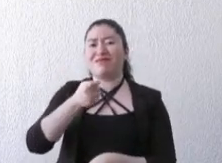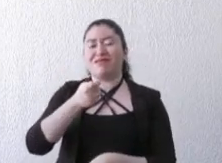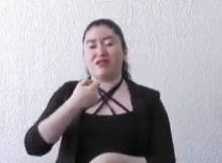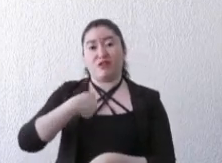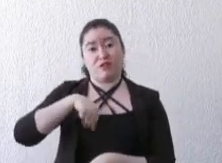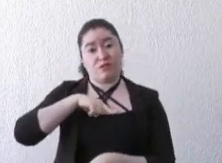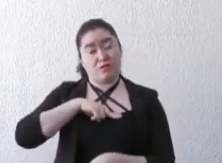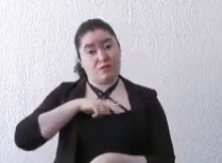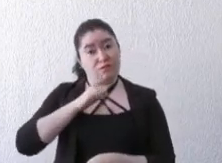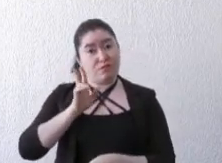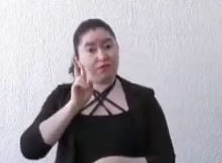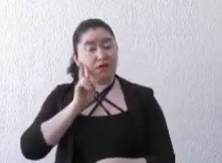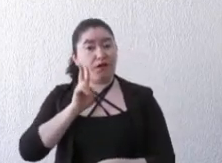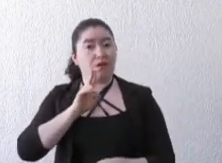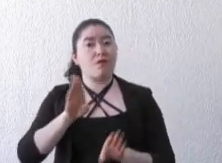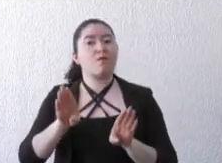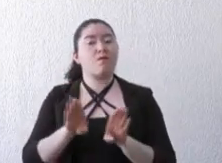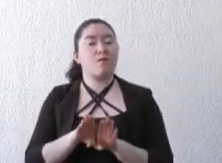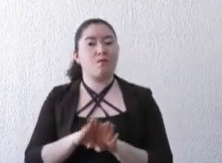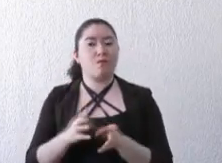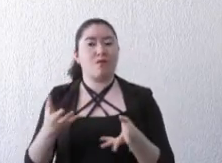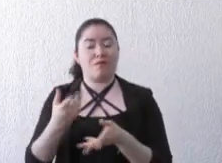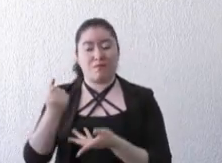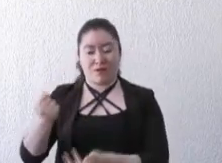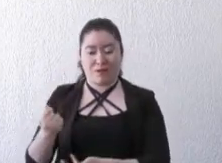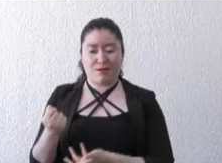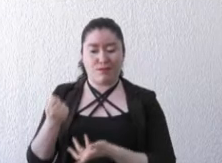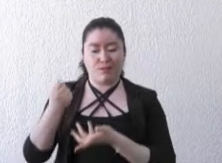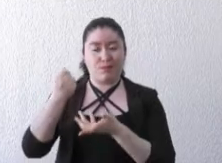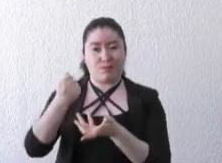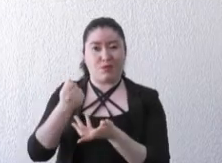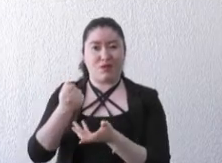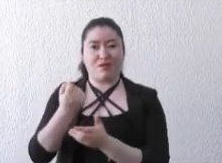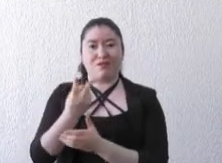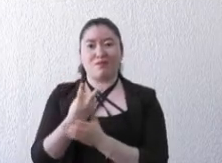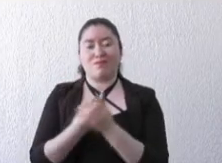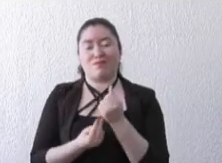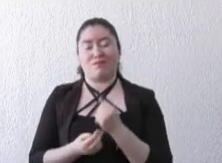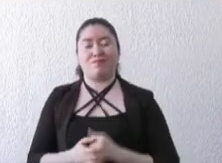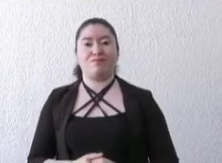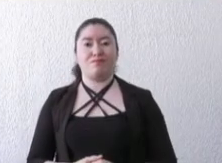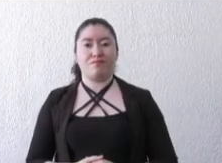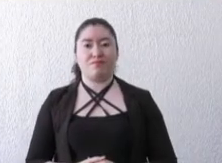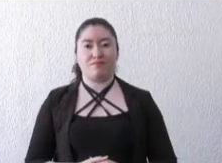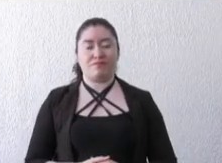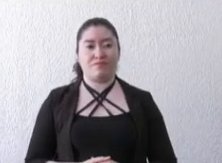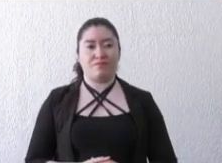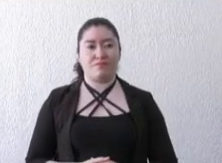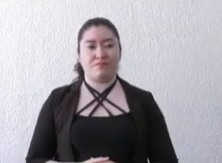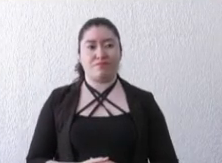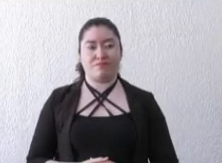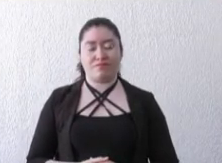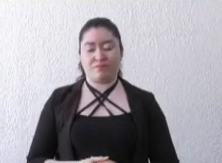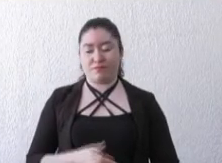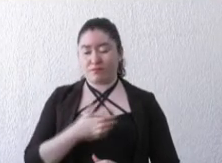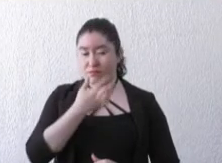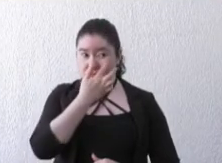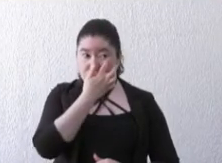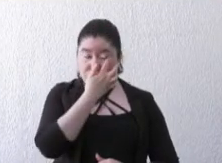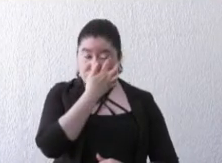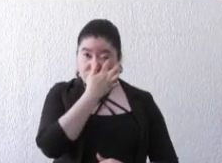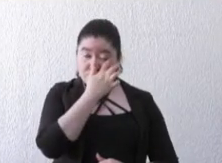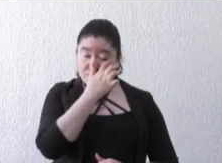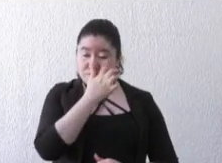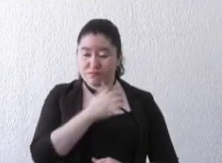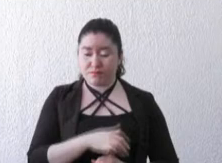búsqueda de tener un presupuesto híbrido. Y creo que también quería... Perdón, no sé,